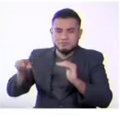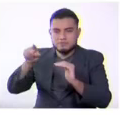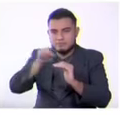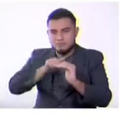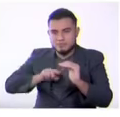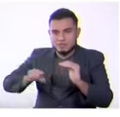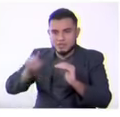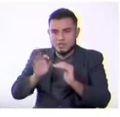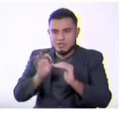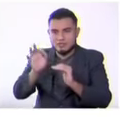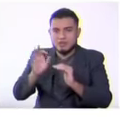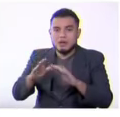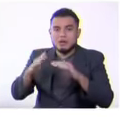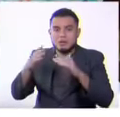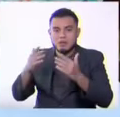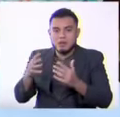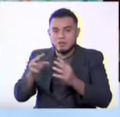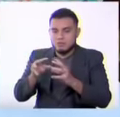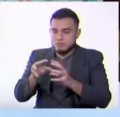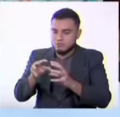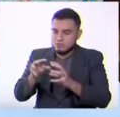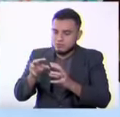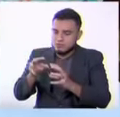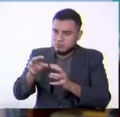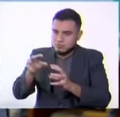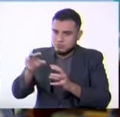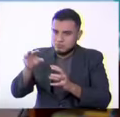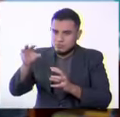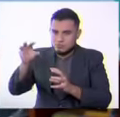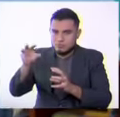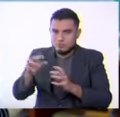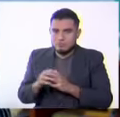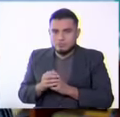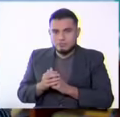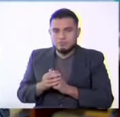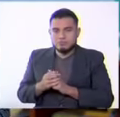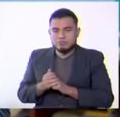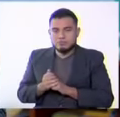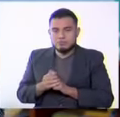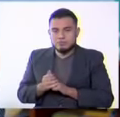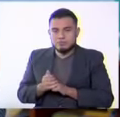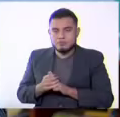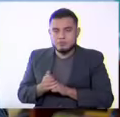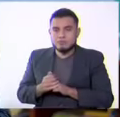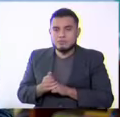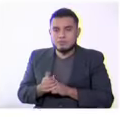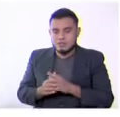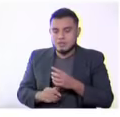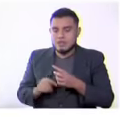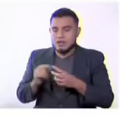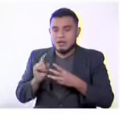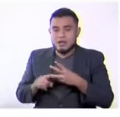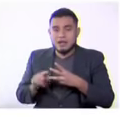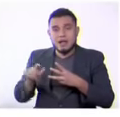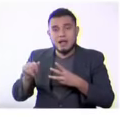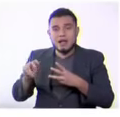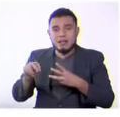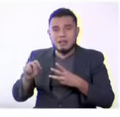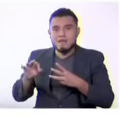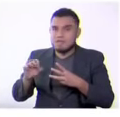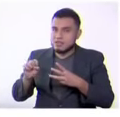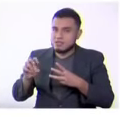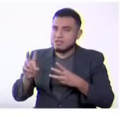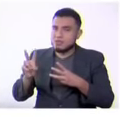justo para ser llevadas por los husos. Luego viene la anafase